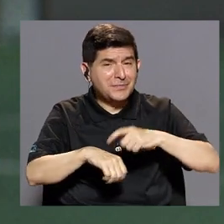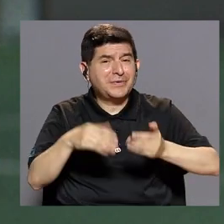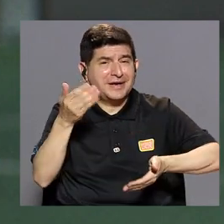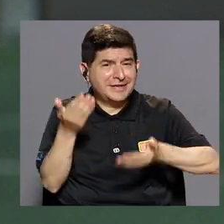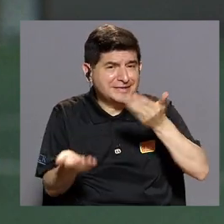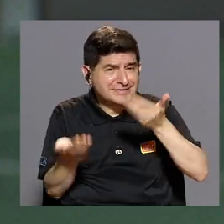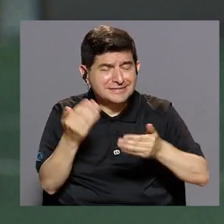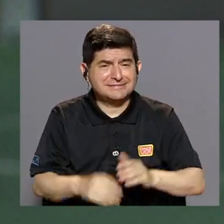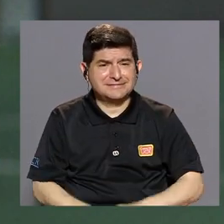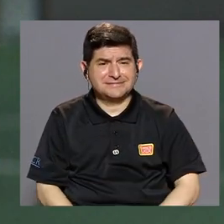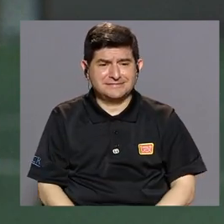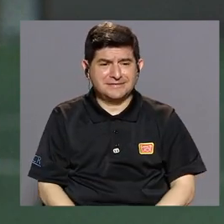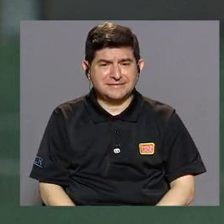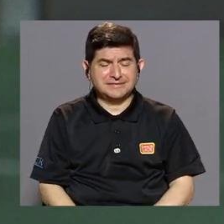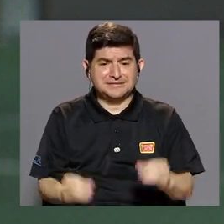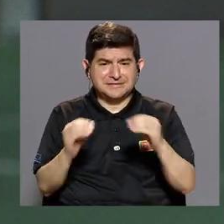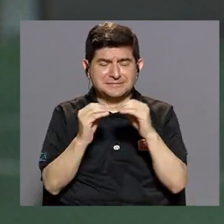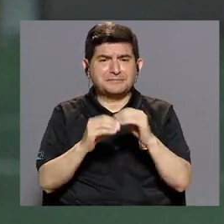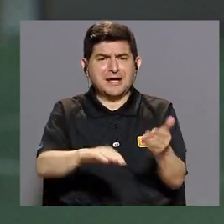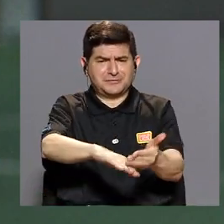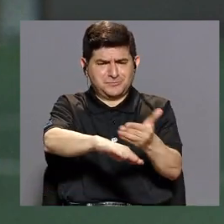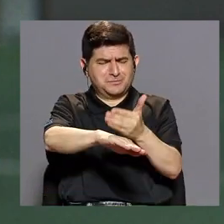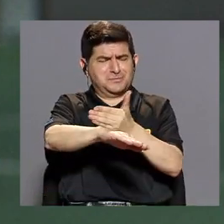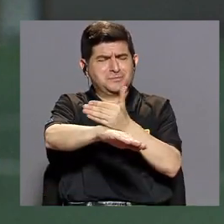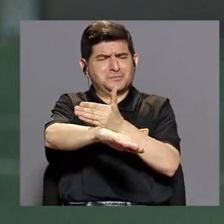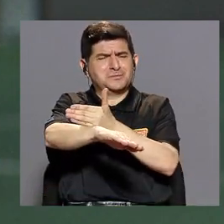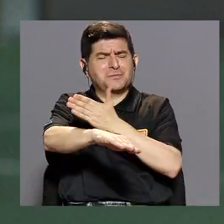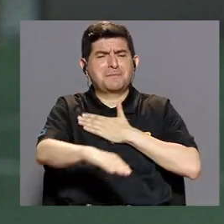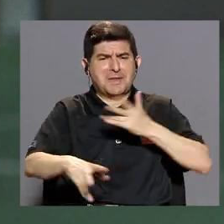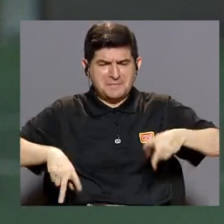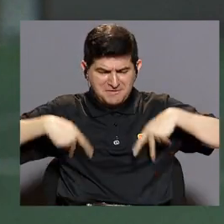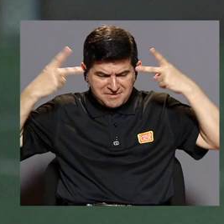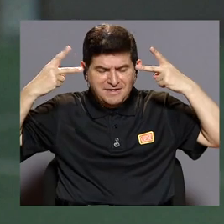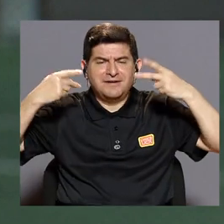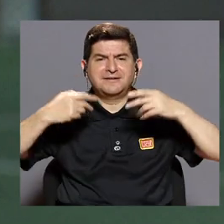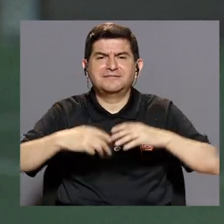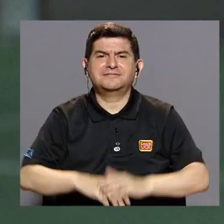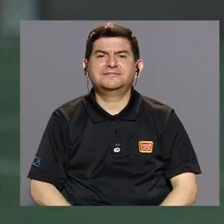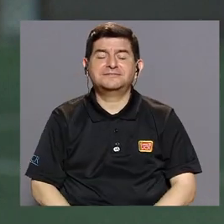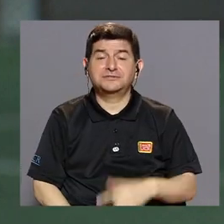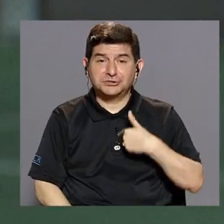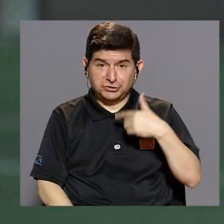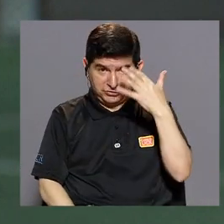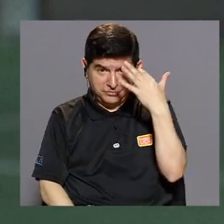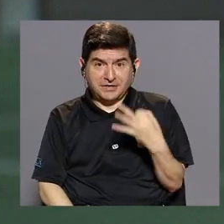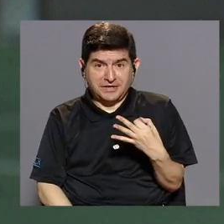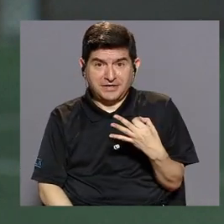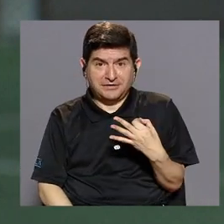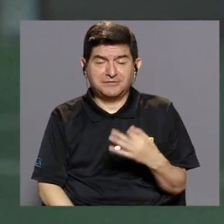decir lo que ha sido una de las épocas de mayor crecimiento en mi vida. Yo creo que